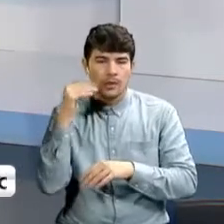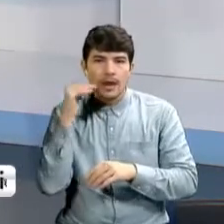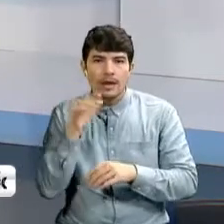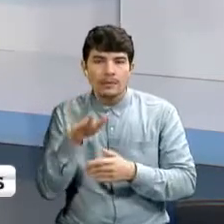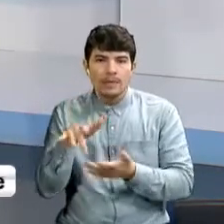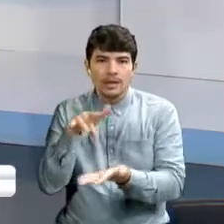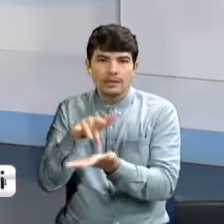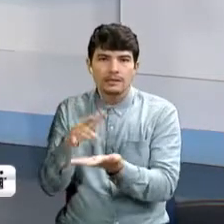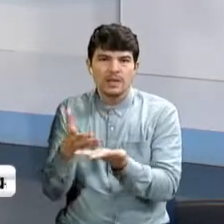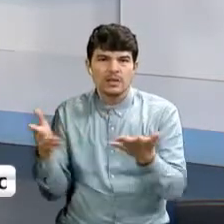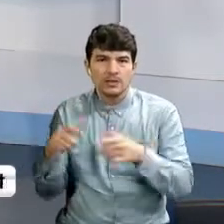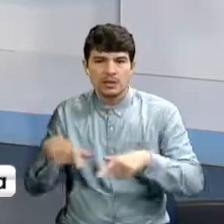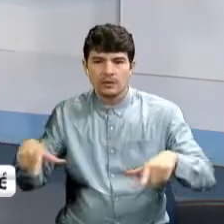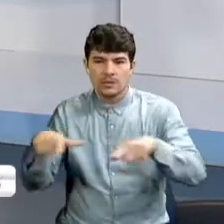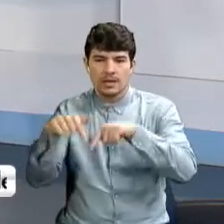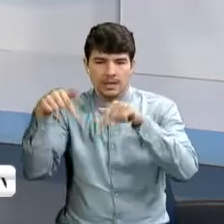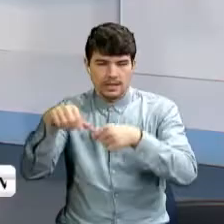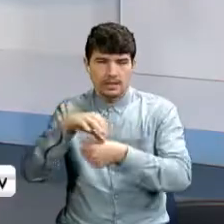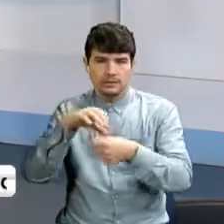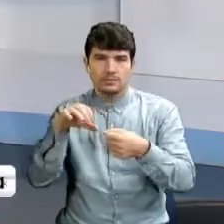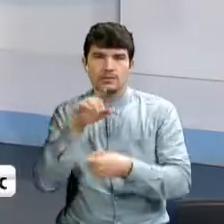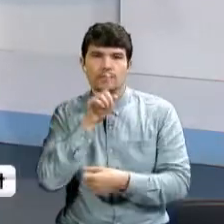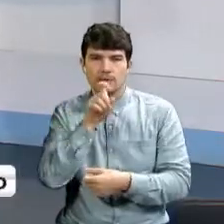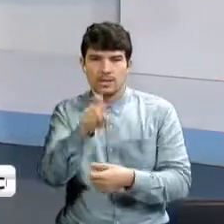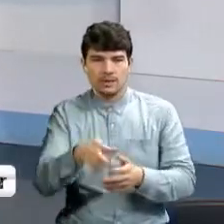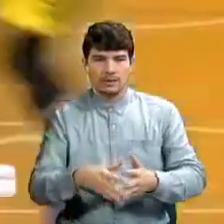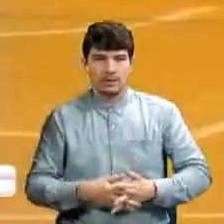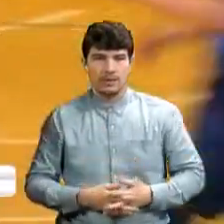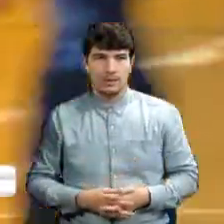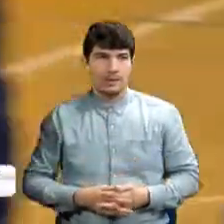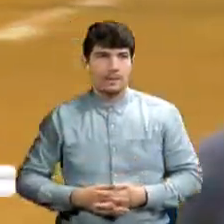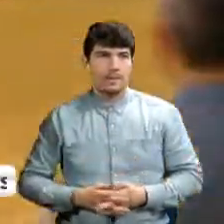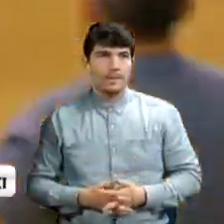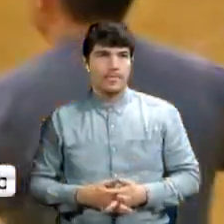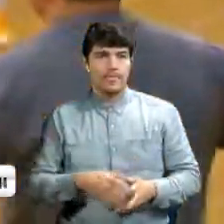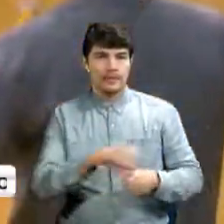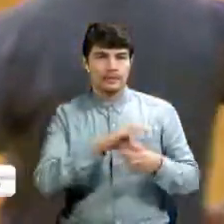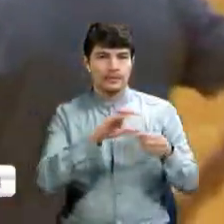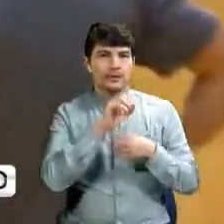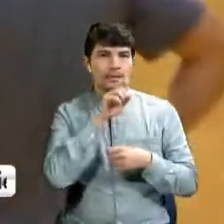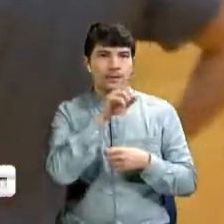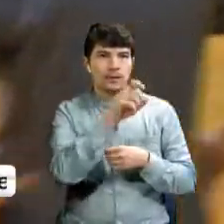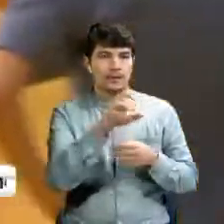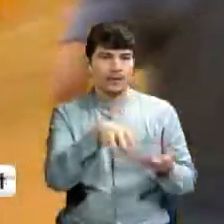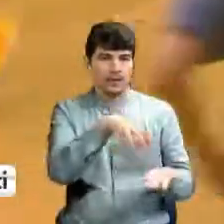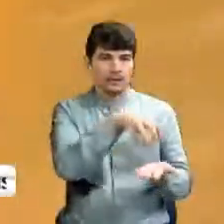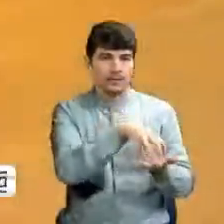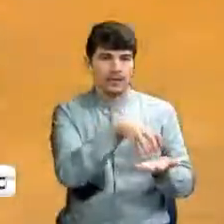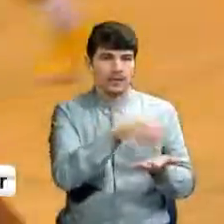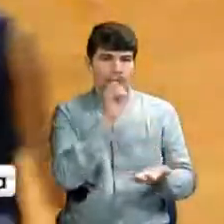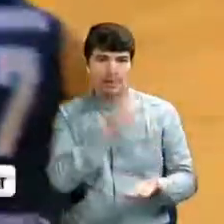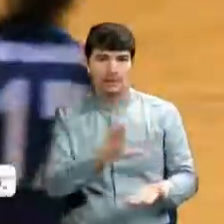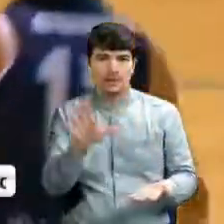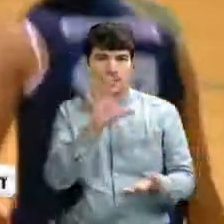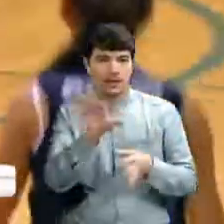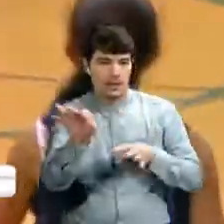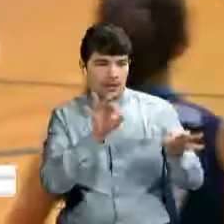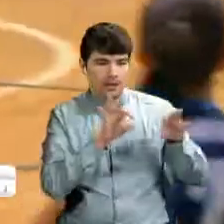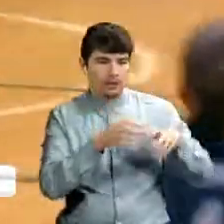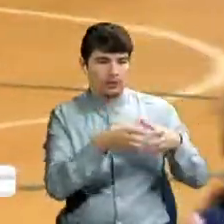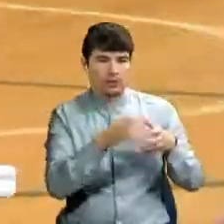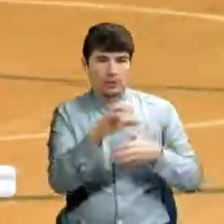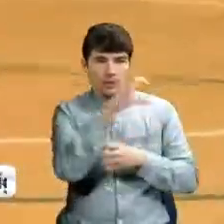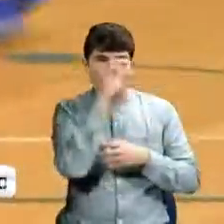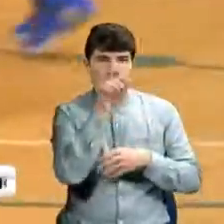que se cumple por estos días en la capital santandereana bucaramanga recibió la sede del certamen nacional pre selectivo la selección